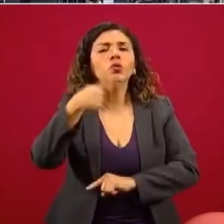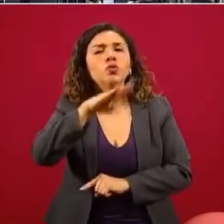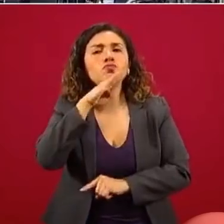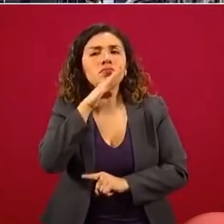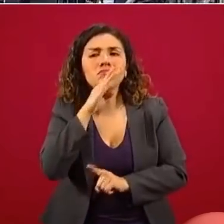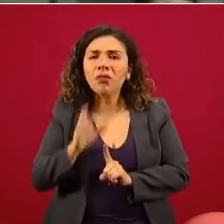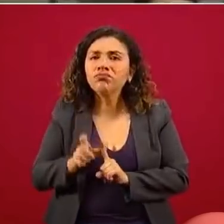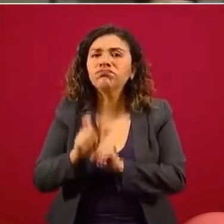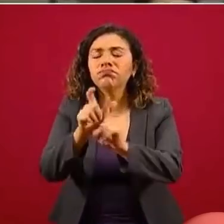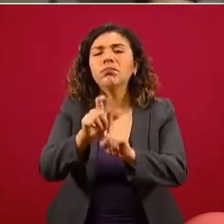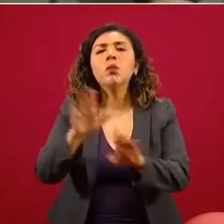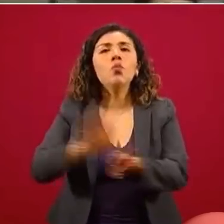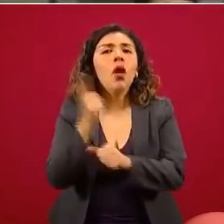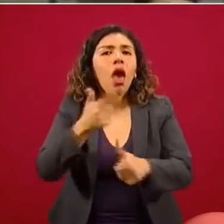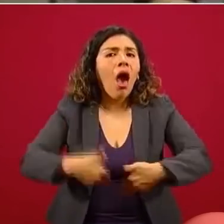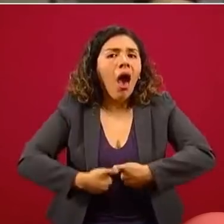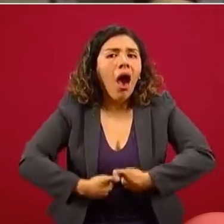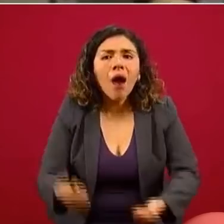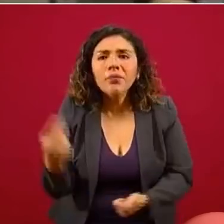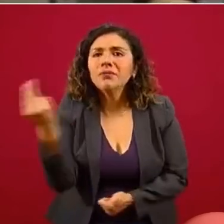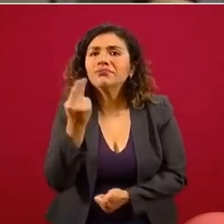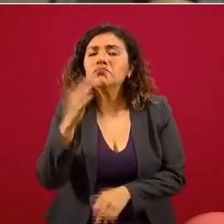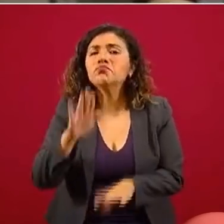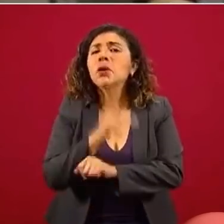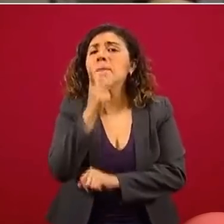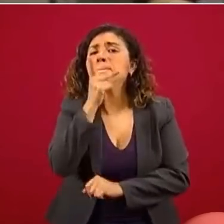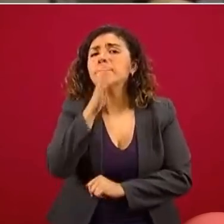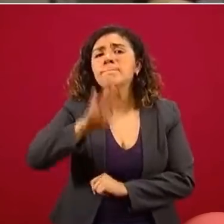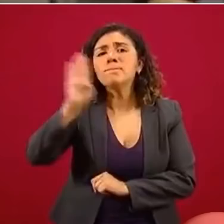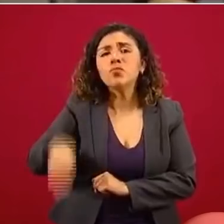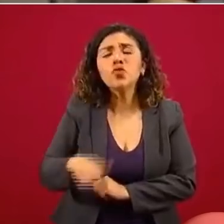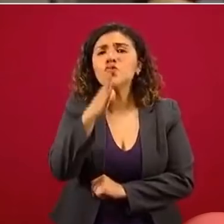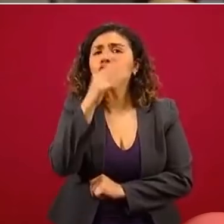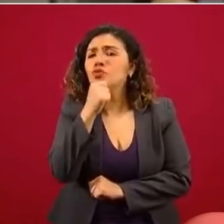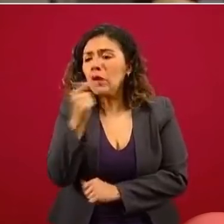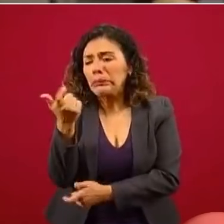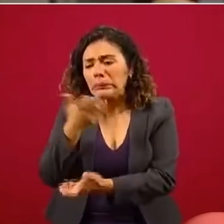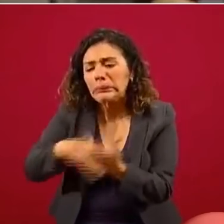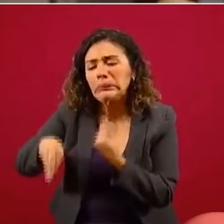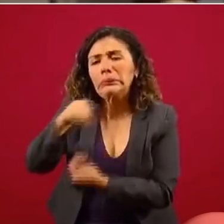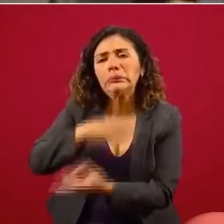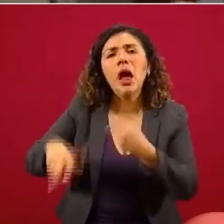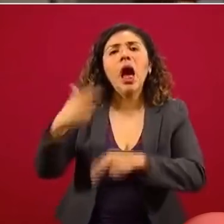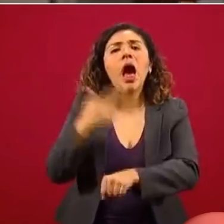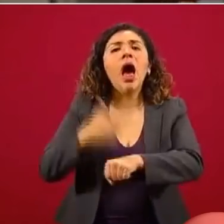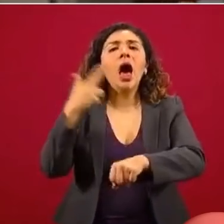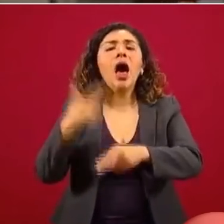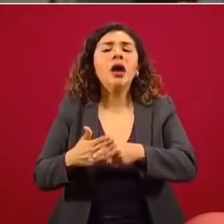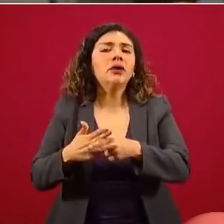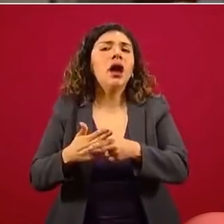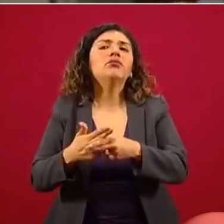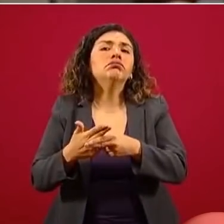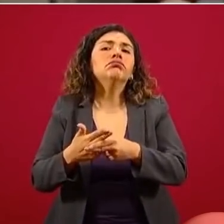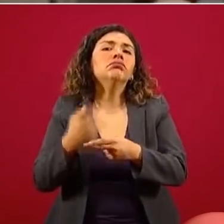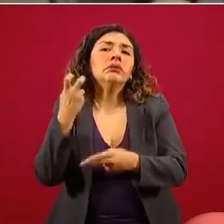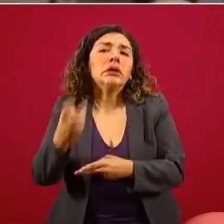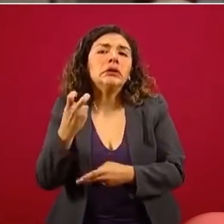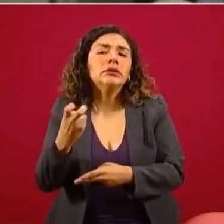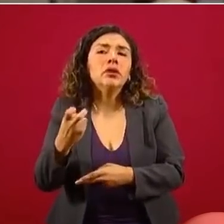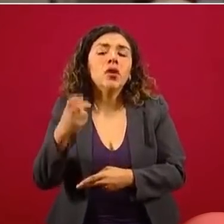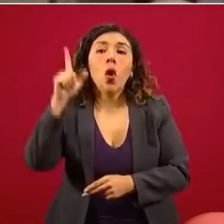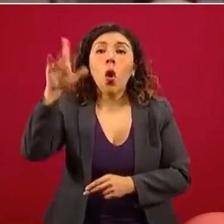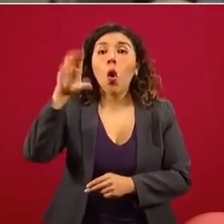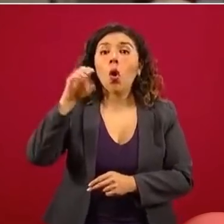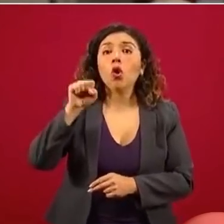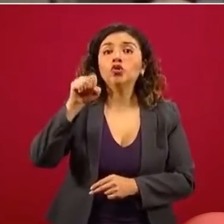madre por hambre, porque su padre murió y no podían subsistir, hasta este momento el